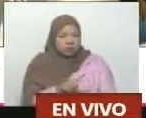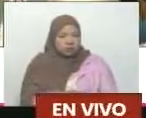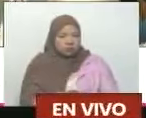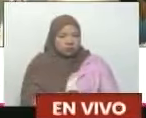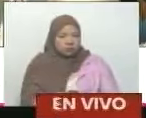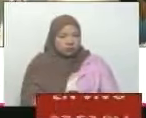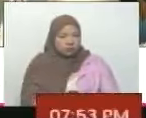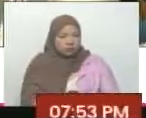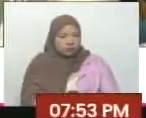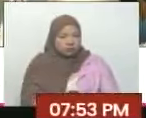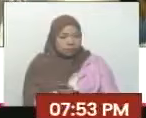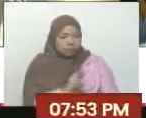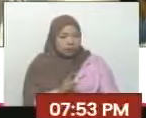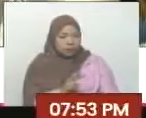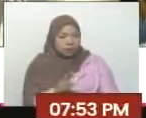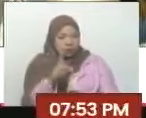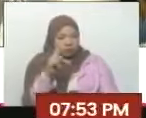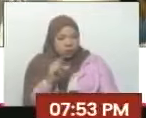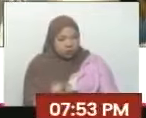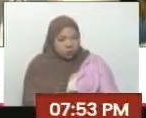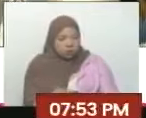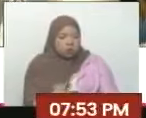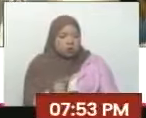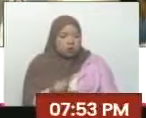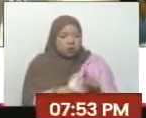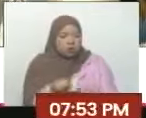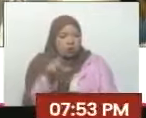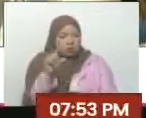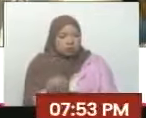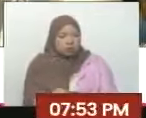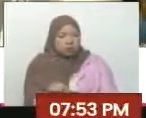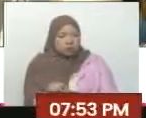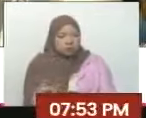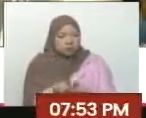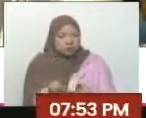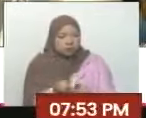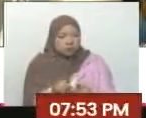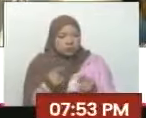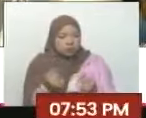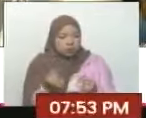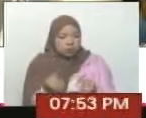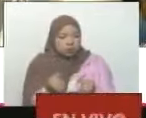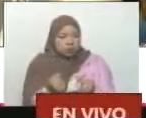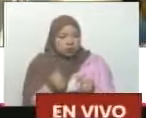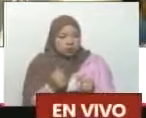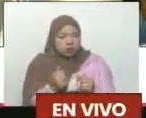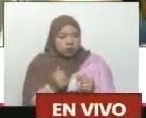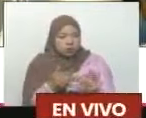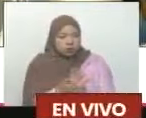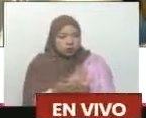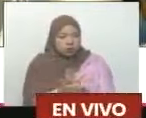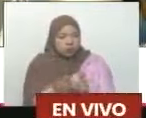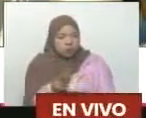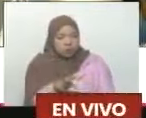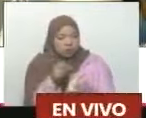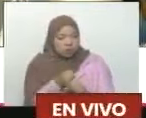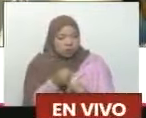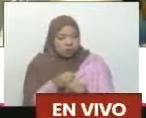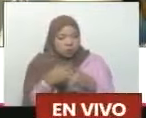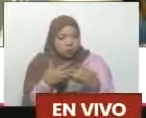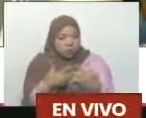Si desaceleramos y llevamos la inflación a lo mínimo, si mantenemos el crecimiento económico, si aumentamos las inversiones